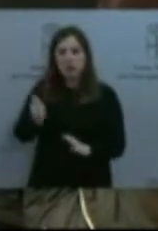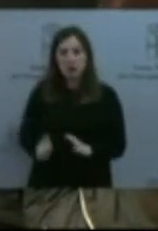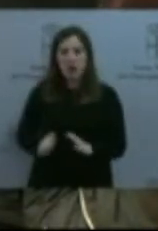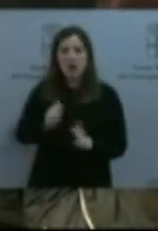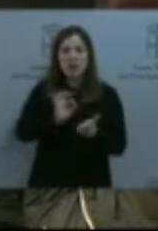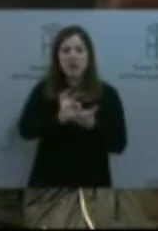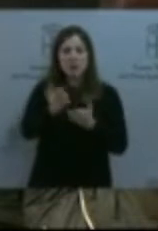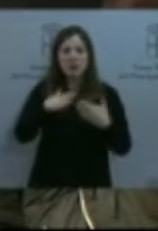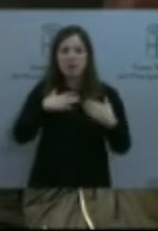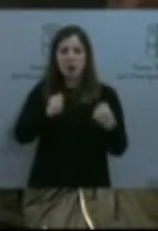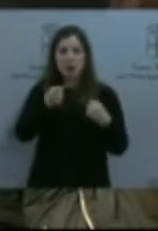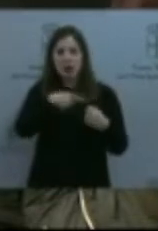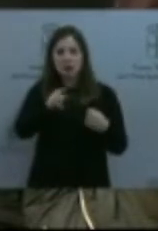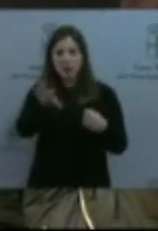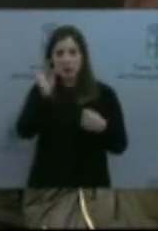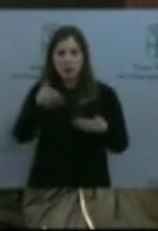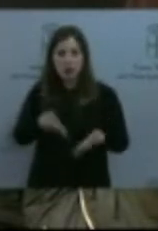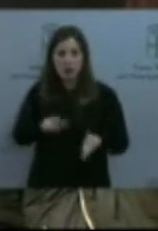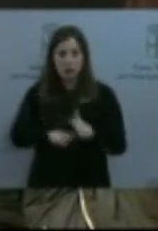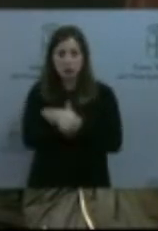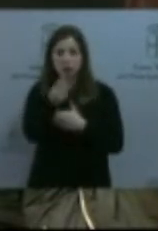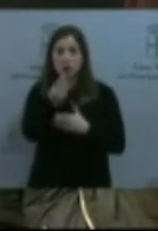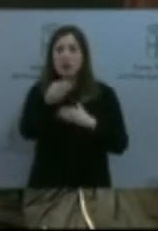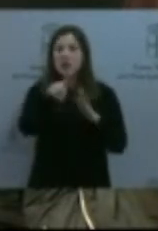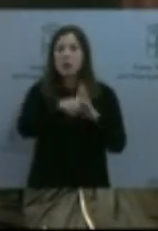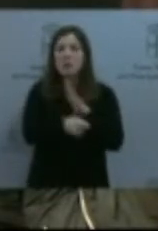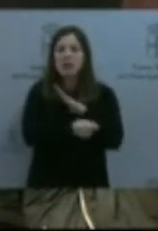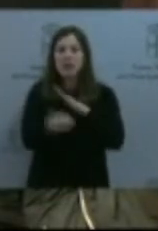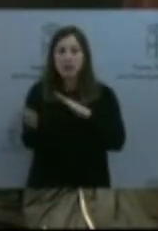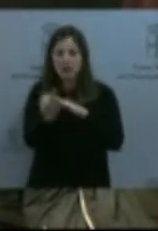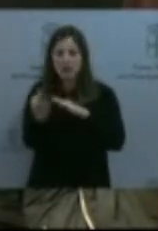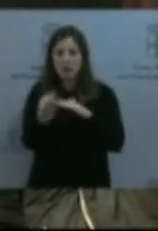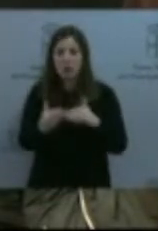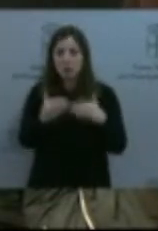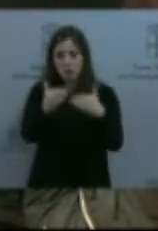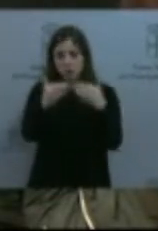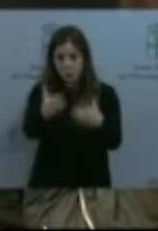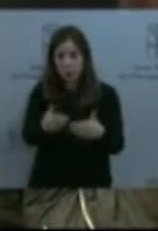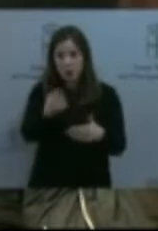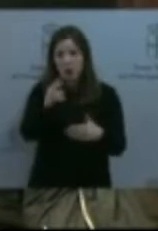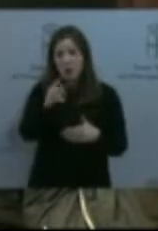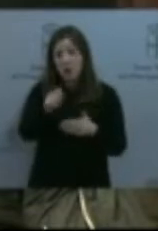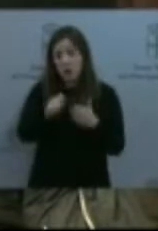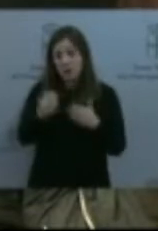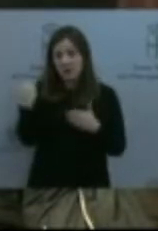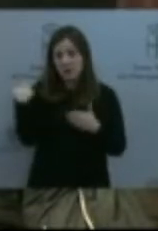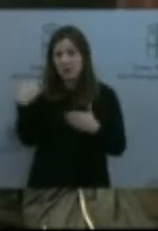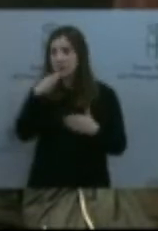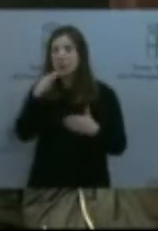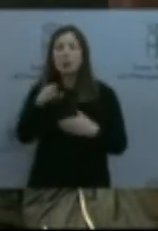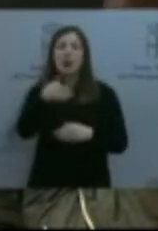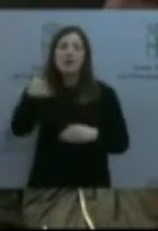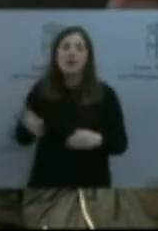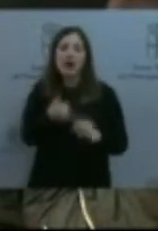la medida es considerar un prorrateo de lo percibido en los meses anteriores a la causa de la baja relacionada con ser padres o ser madre, y